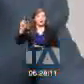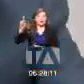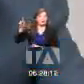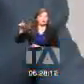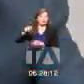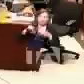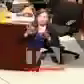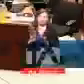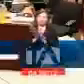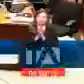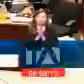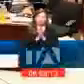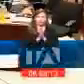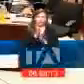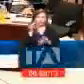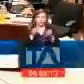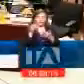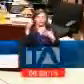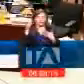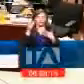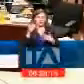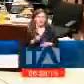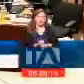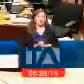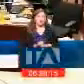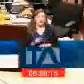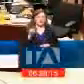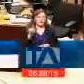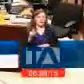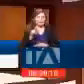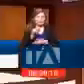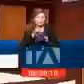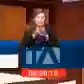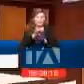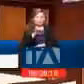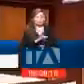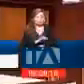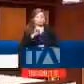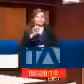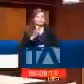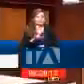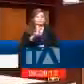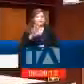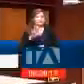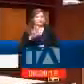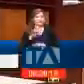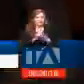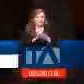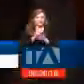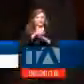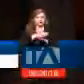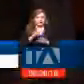hará oficial la solicitud de juicio político, que deberá contar con más de 35 firmas de respaldo, y luego deberá